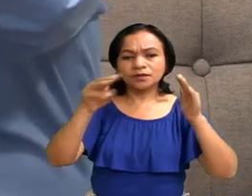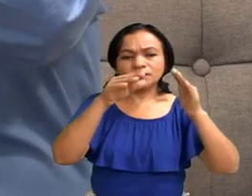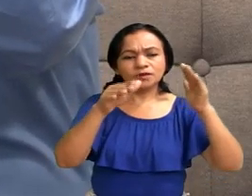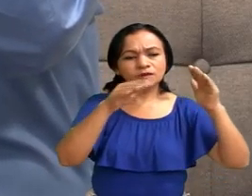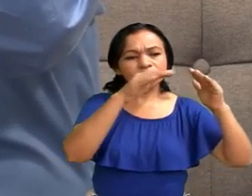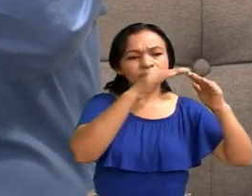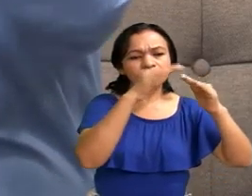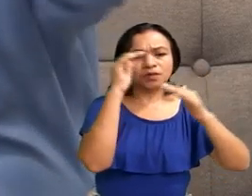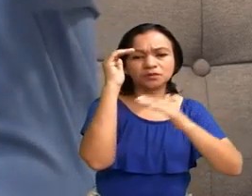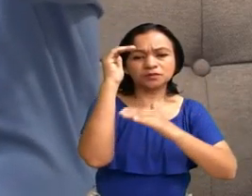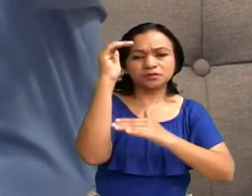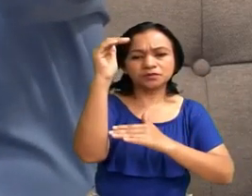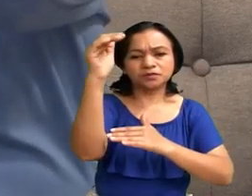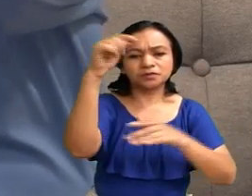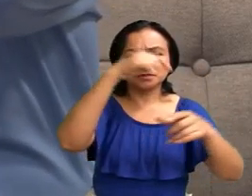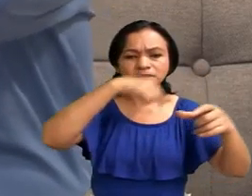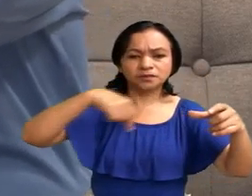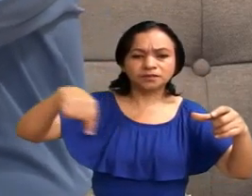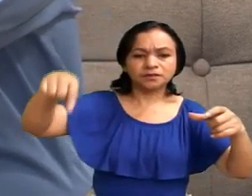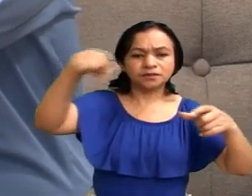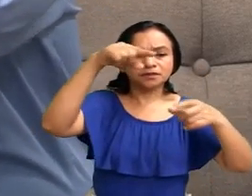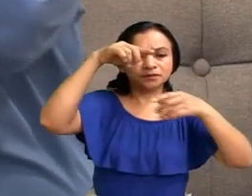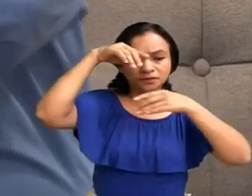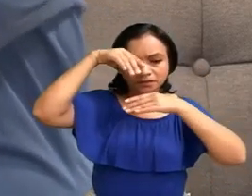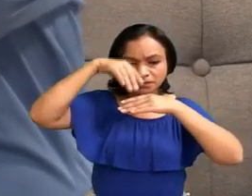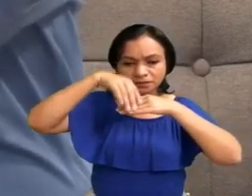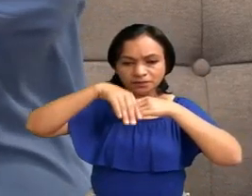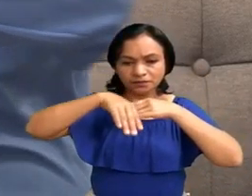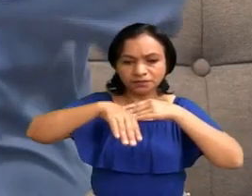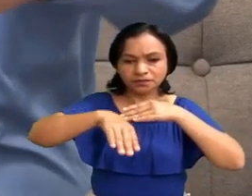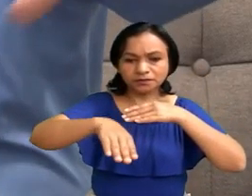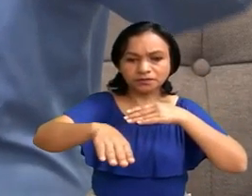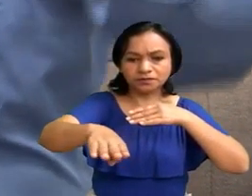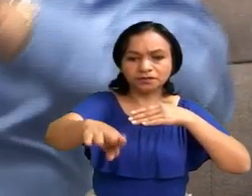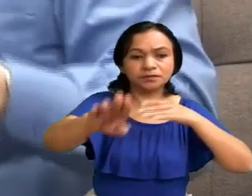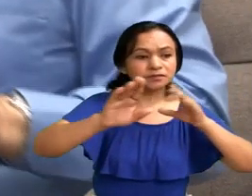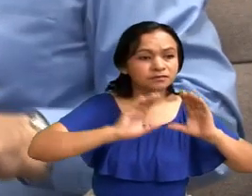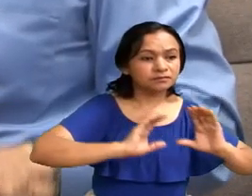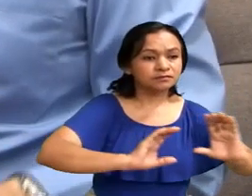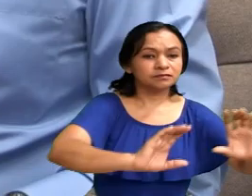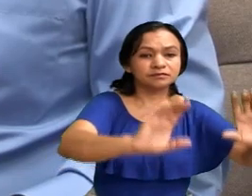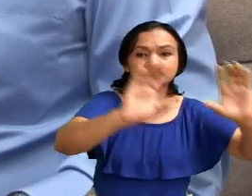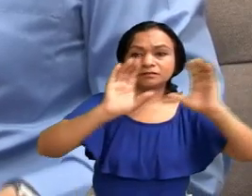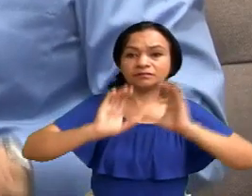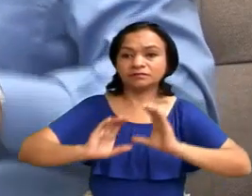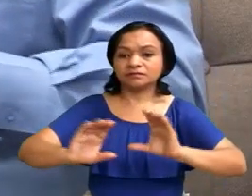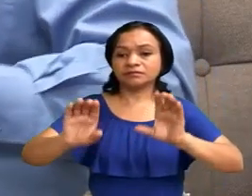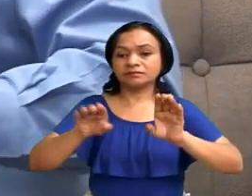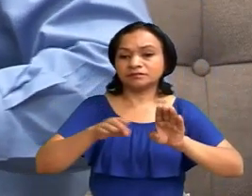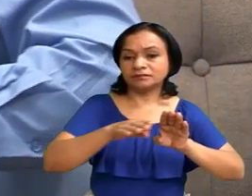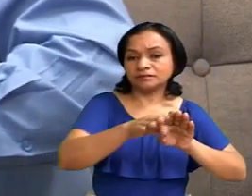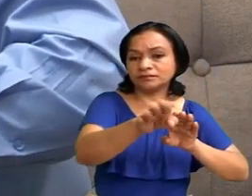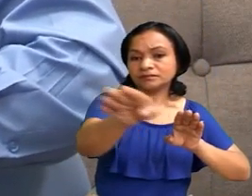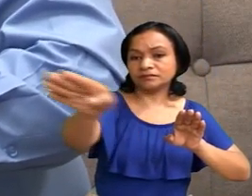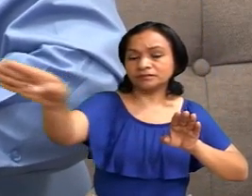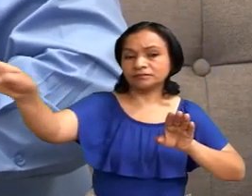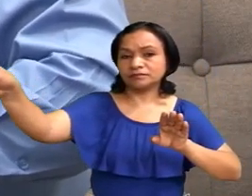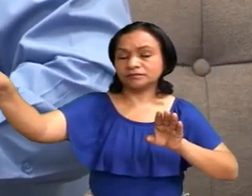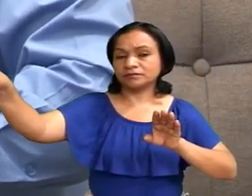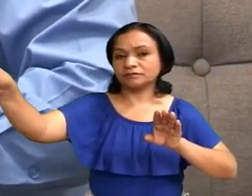todas las avenidas. Empezás a bajar de Tizcapa y ves todas las calles, la que va para Enel, la que va para